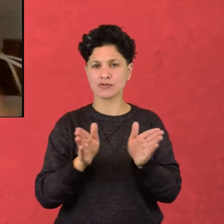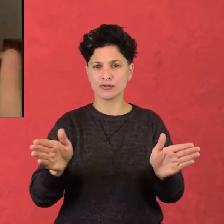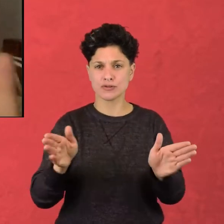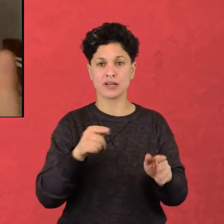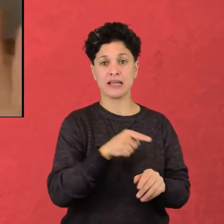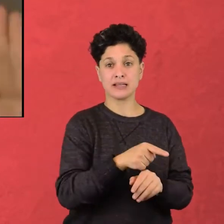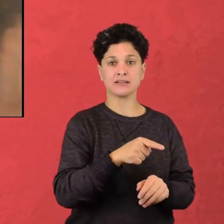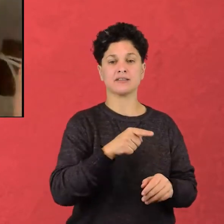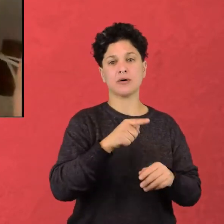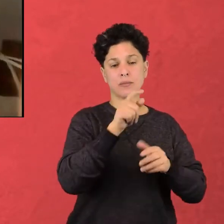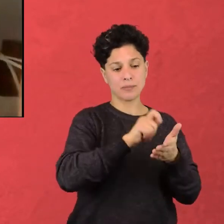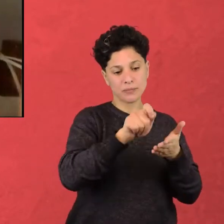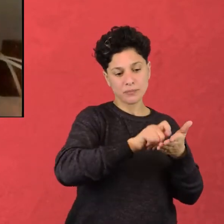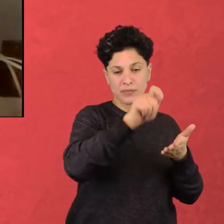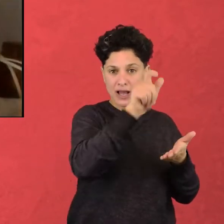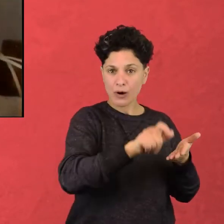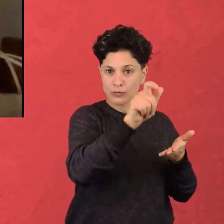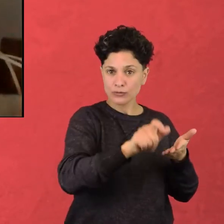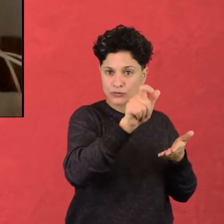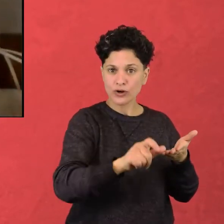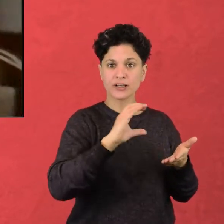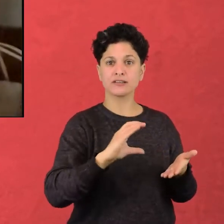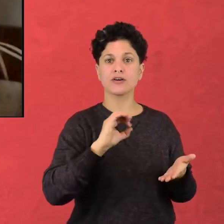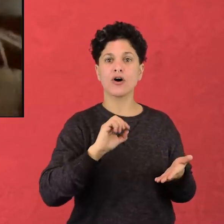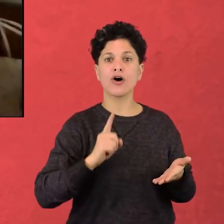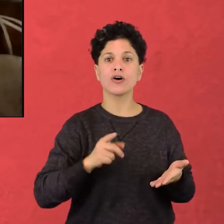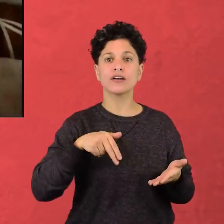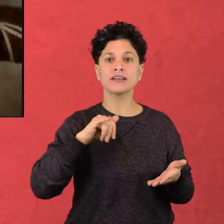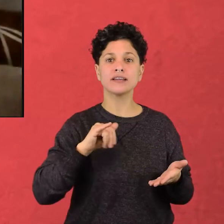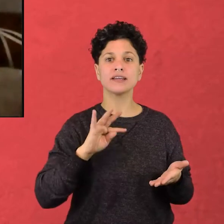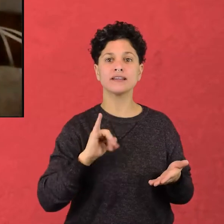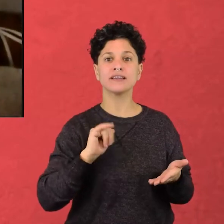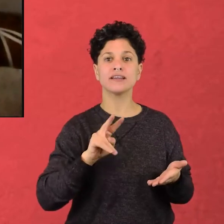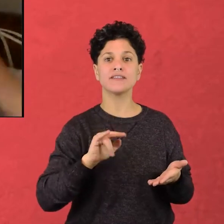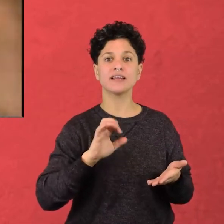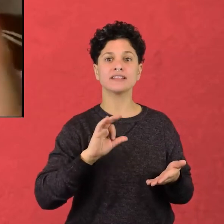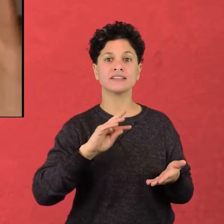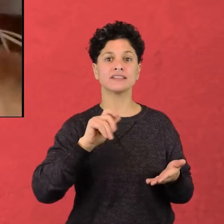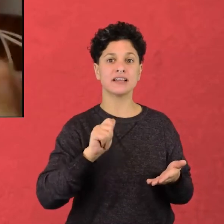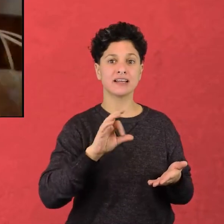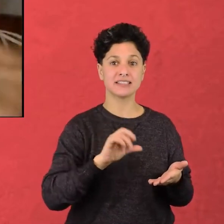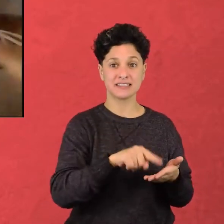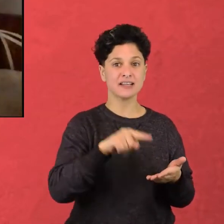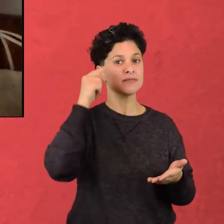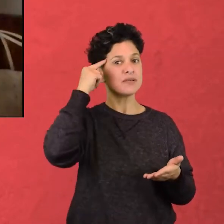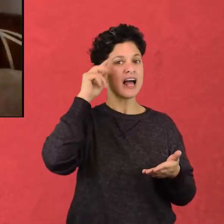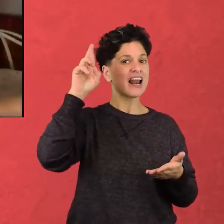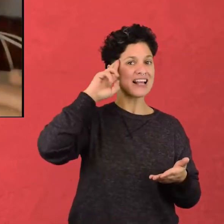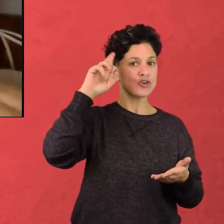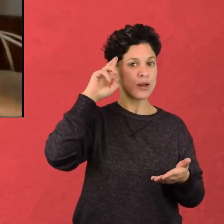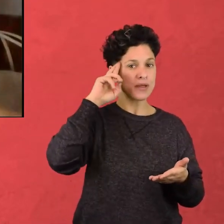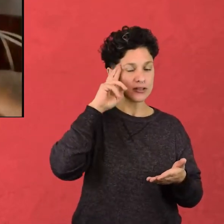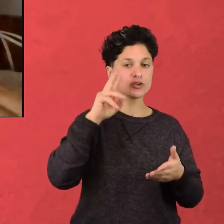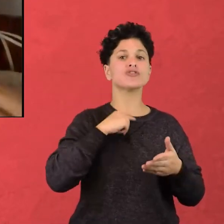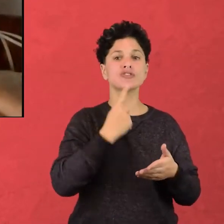hay autores que son cognitivistas, o sea, que establecen que nosotros podemos saber mediante la razón qué es lo bueno y qué es lo malo,